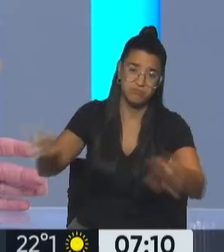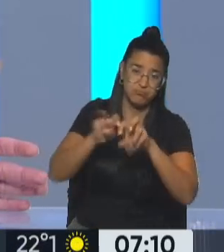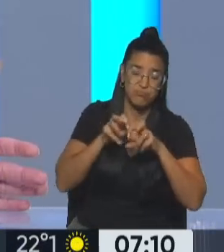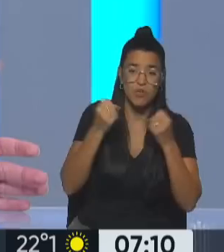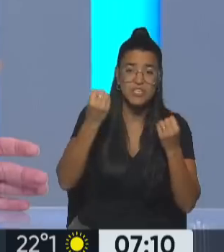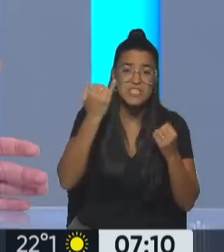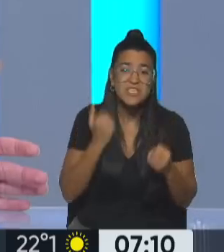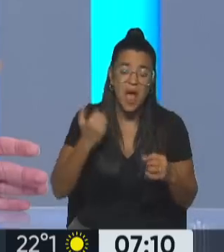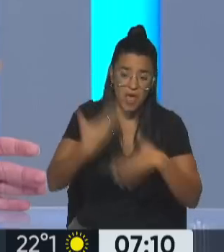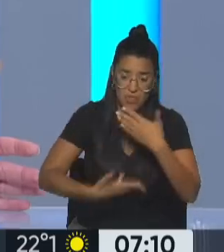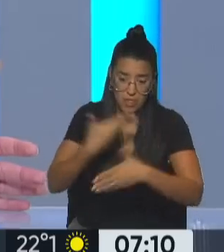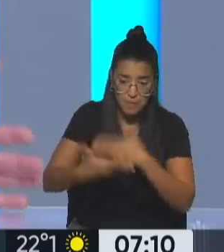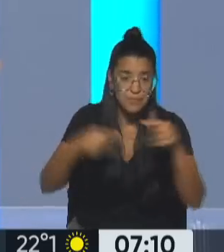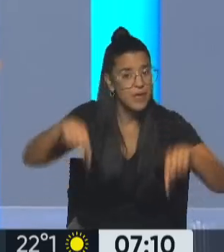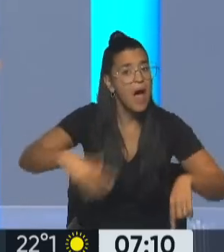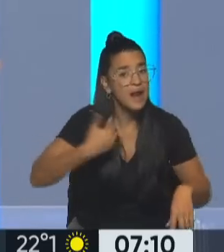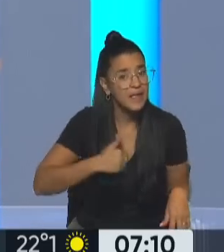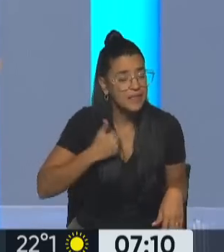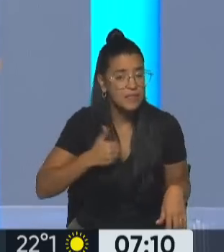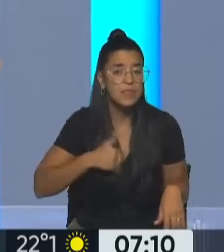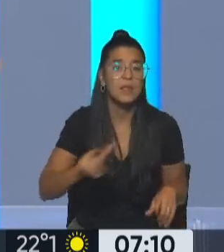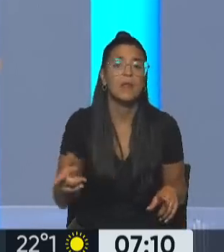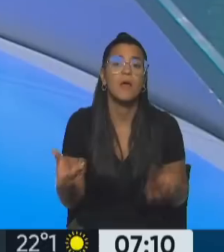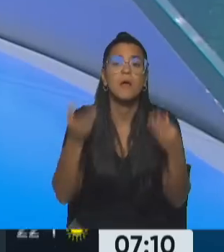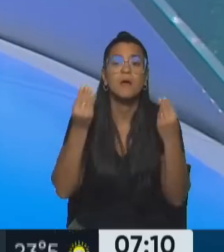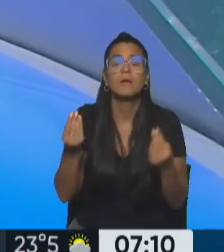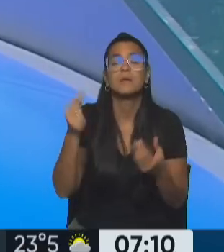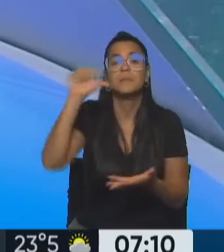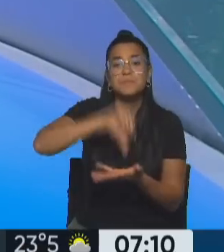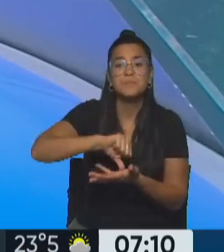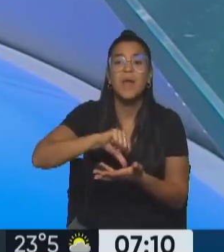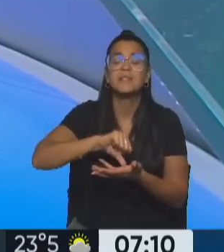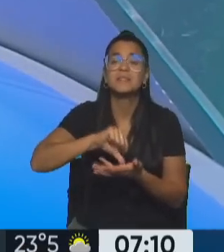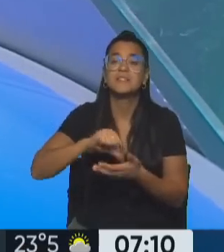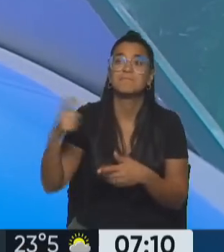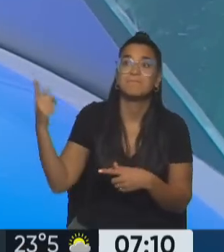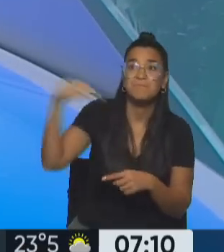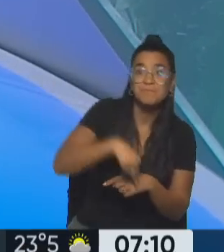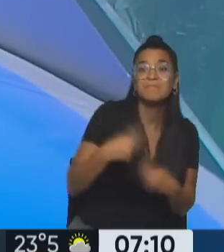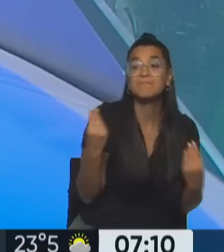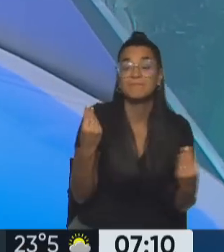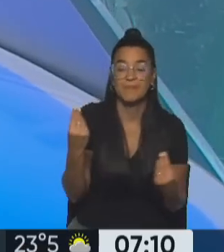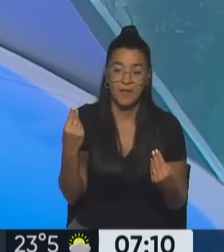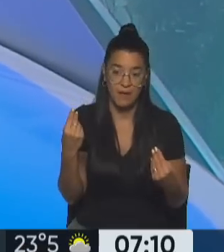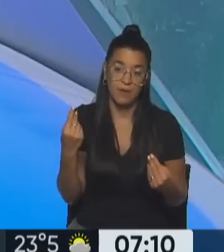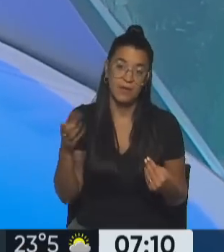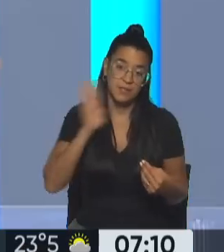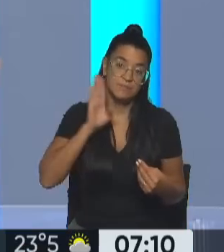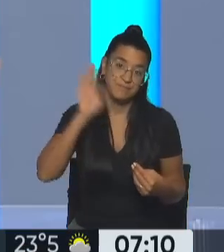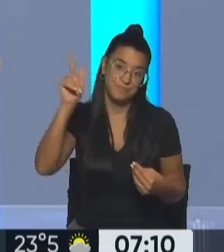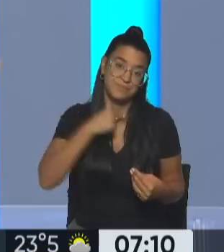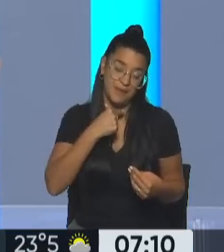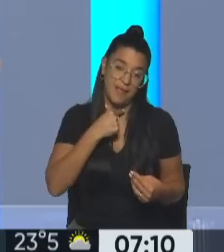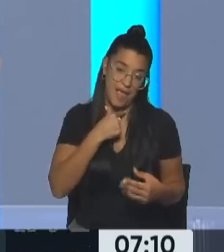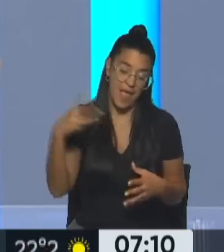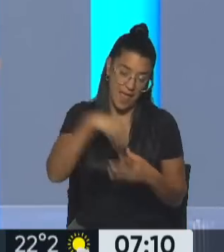ya están desarrollando la industria aquí en el país y cuál va a ser el país que tenga injerencia en eso bueno lo desea fuerte los Estados Unidos